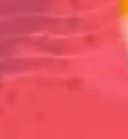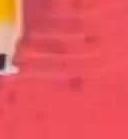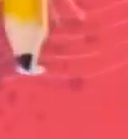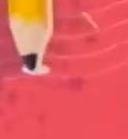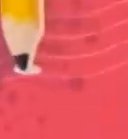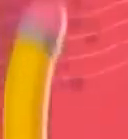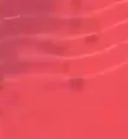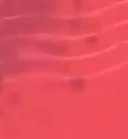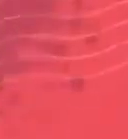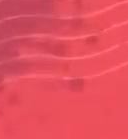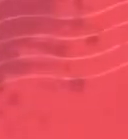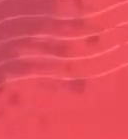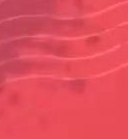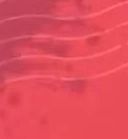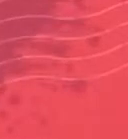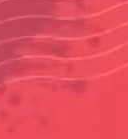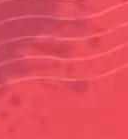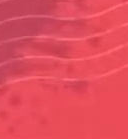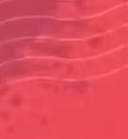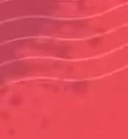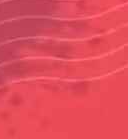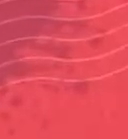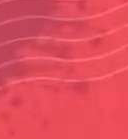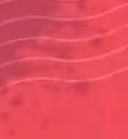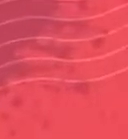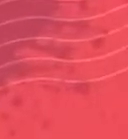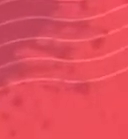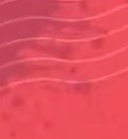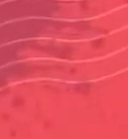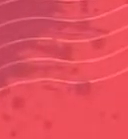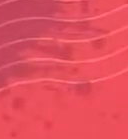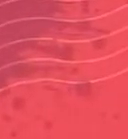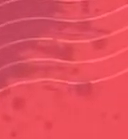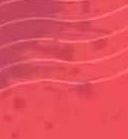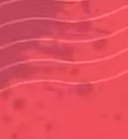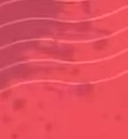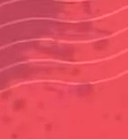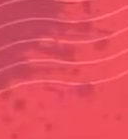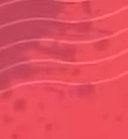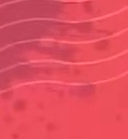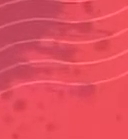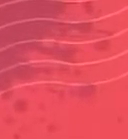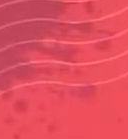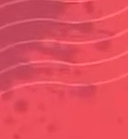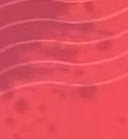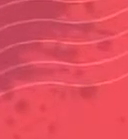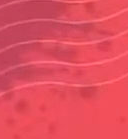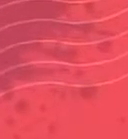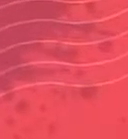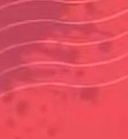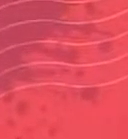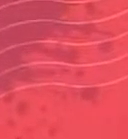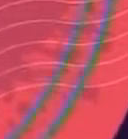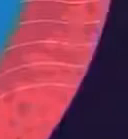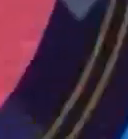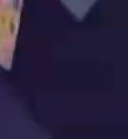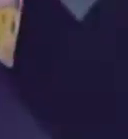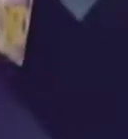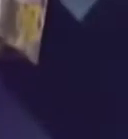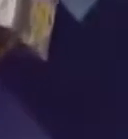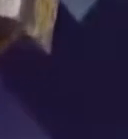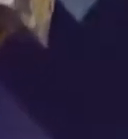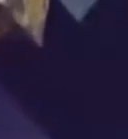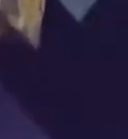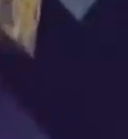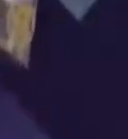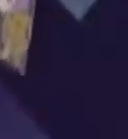Aprende y practica tus valores en casa y desarrolla tus emociones. Este es el segmento de Apoyo